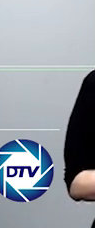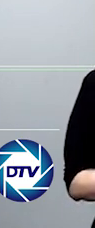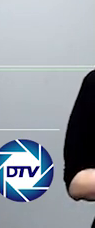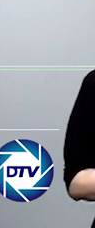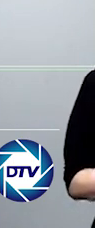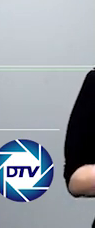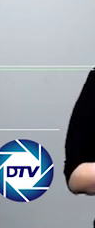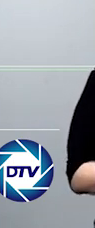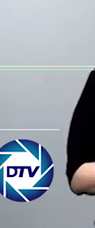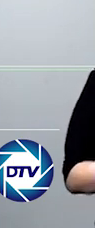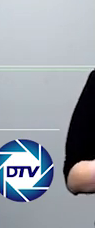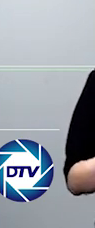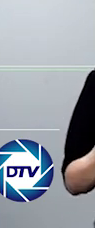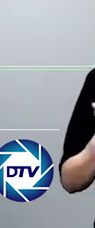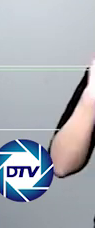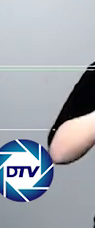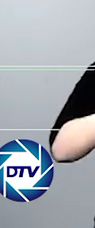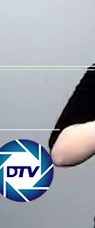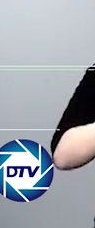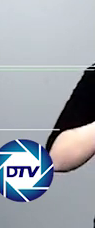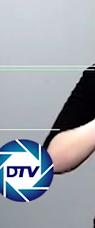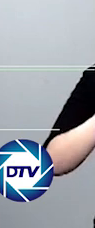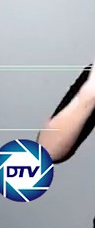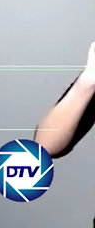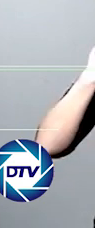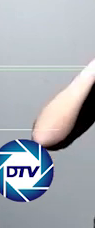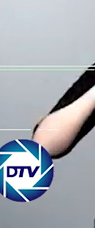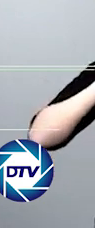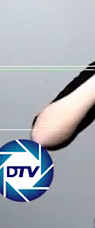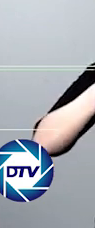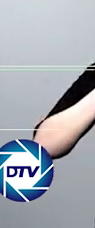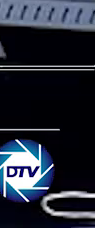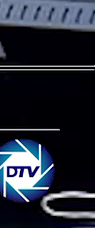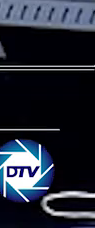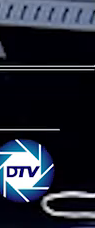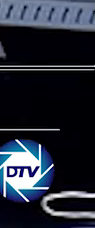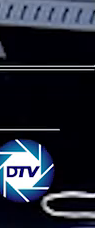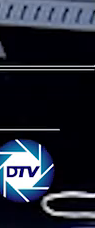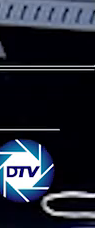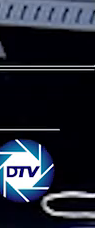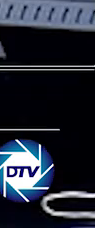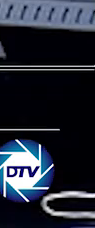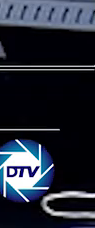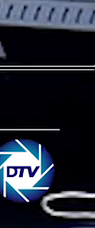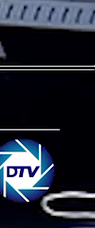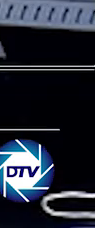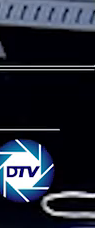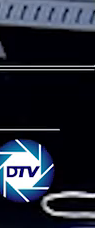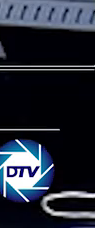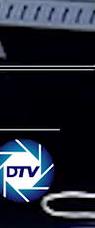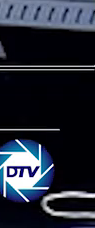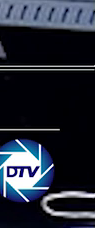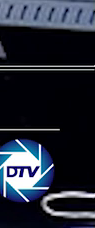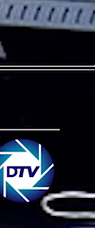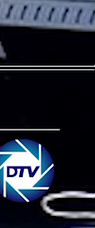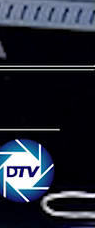para que veas cómo esta sensación de impunidad está directamente instalada en estos políticos. Justo antes del pleno